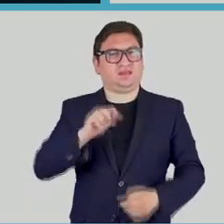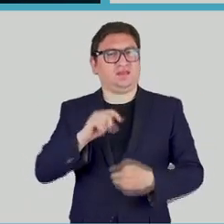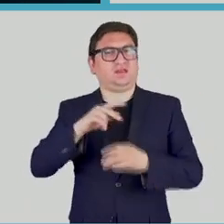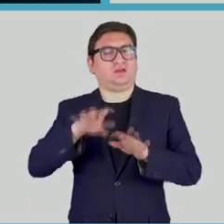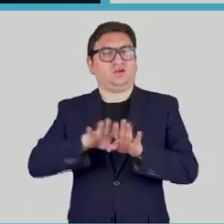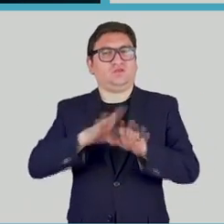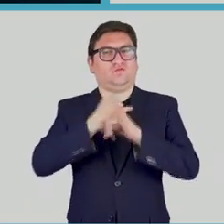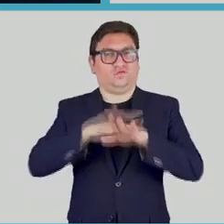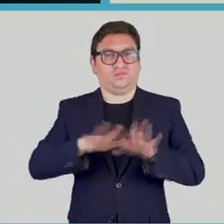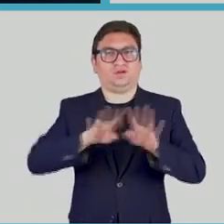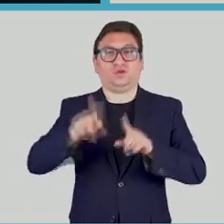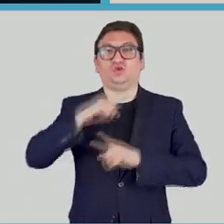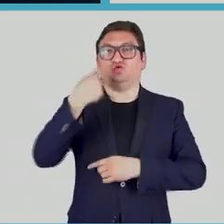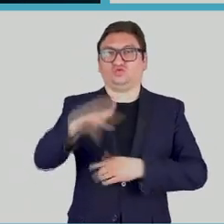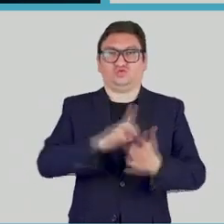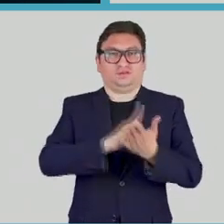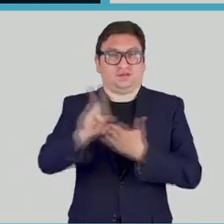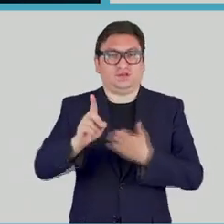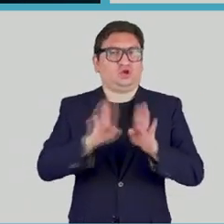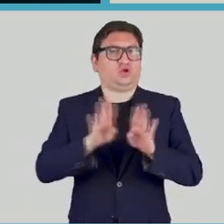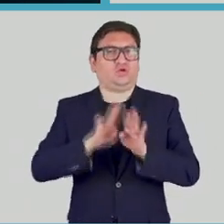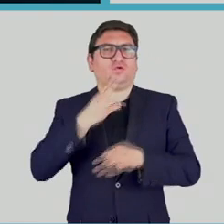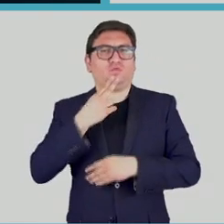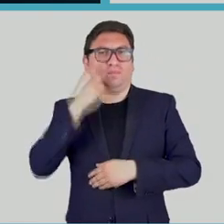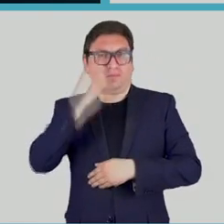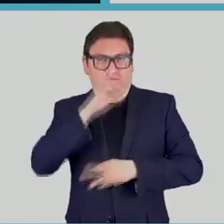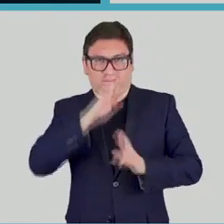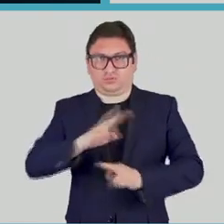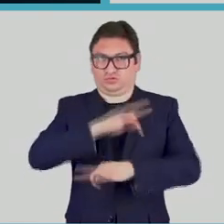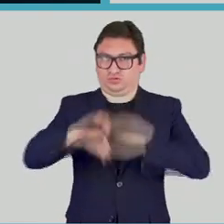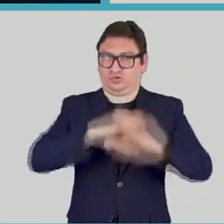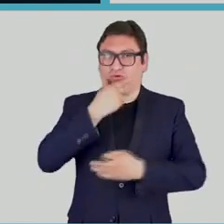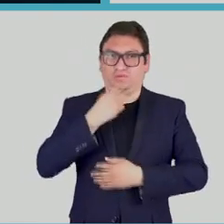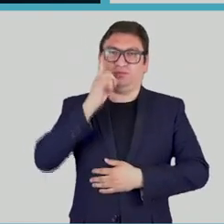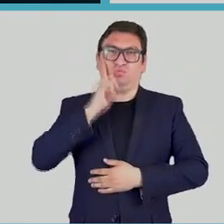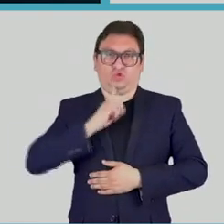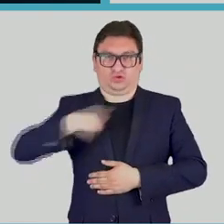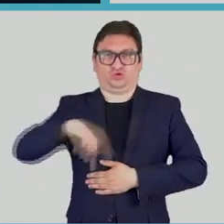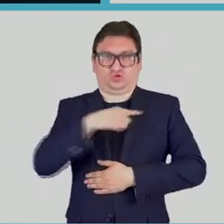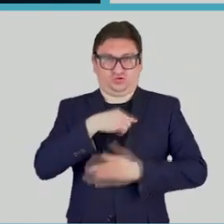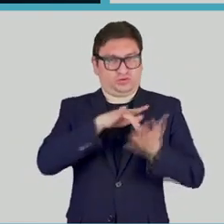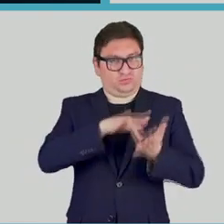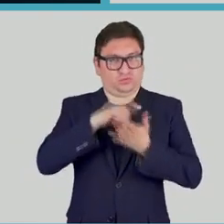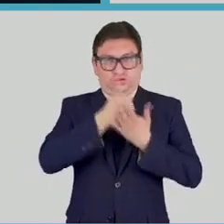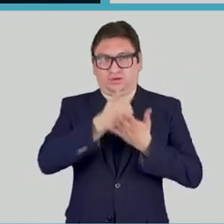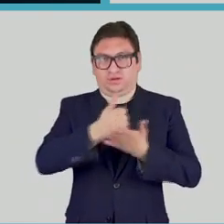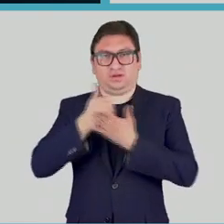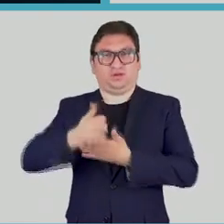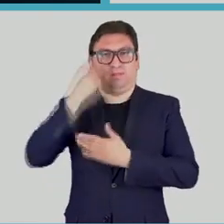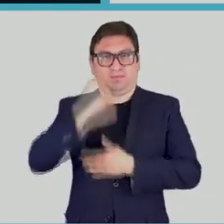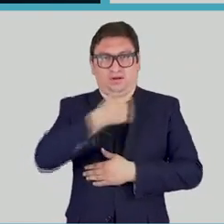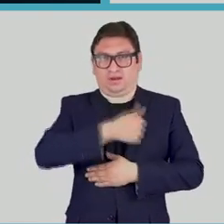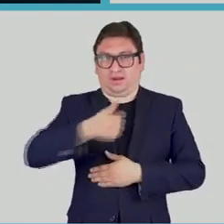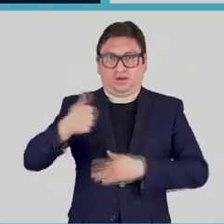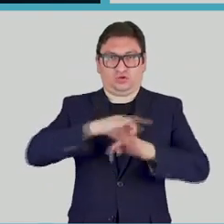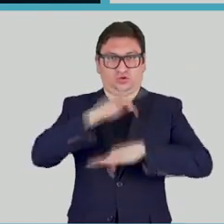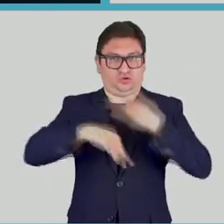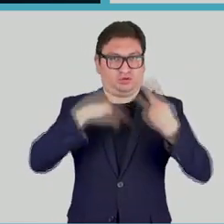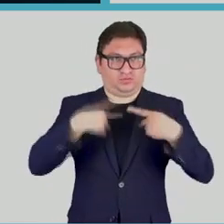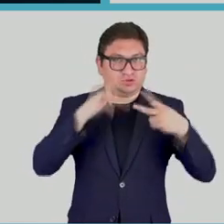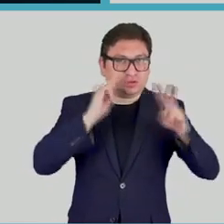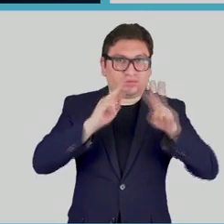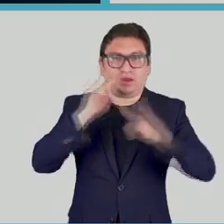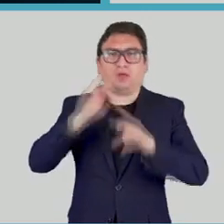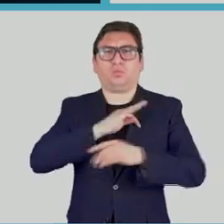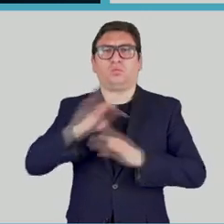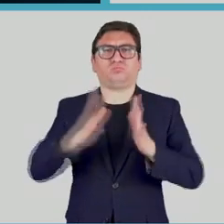hablar sobre sus derechos y la manera de ejercerlos todas y todos debemos contribuir a tener cada vez más audiencias